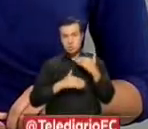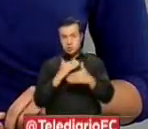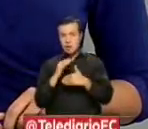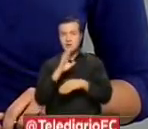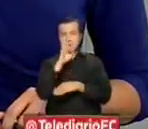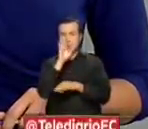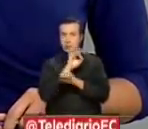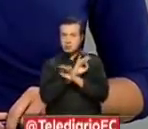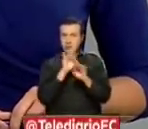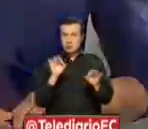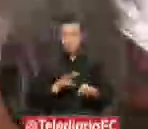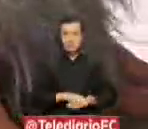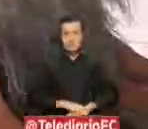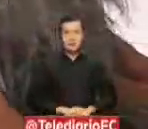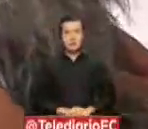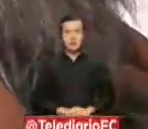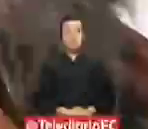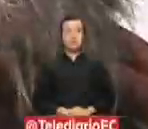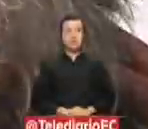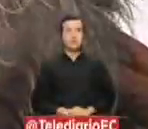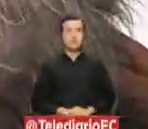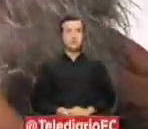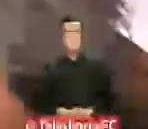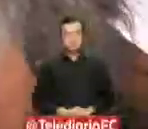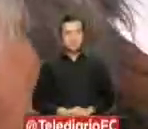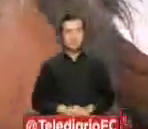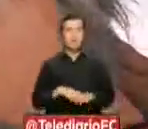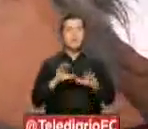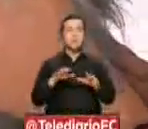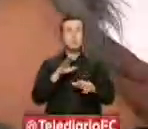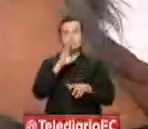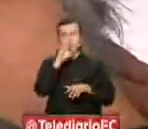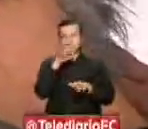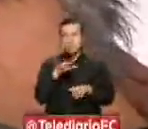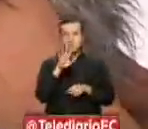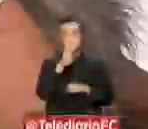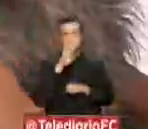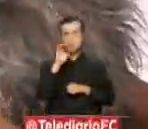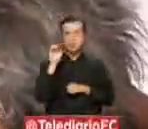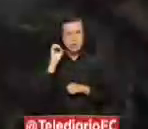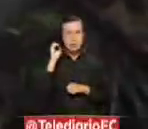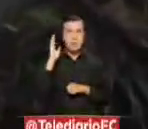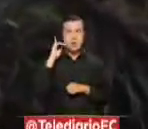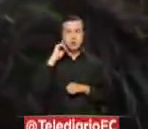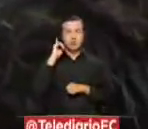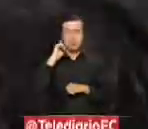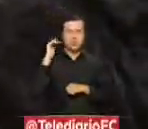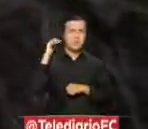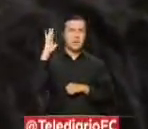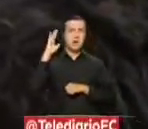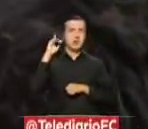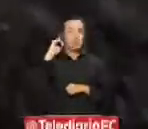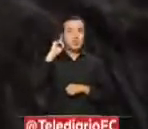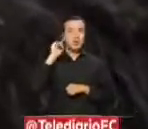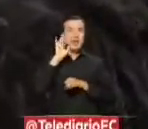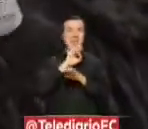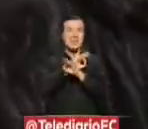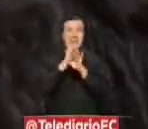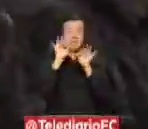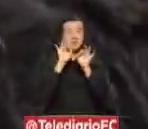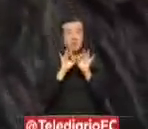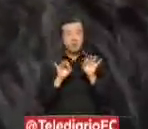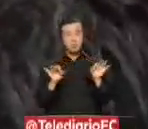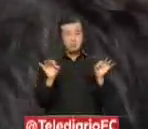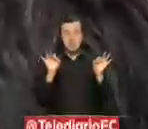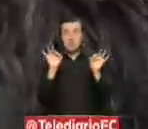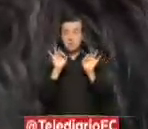higiene. La capacidad auditiva del perro supera 40 veces la nuestra. La higiene de las orejas es fundamental